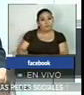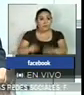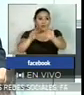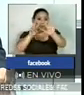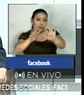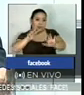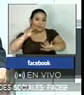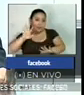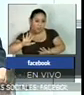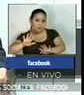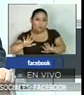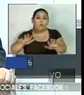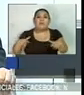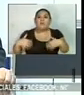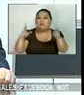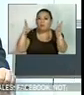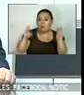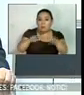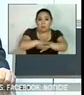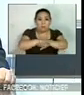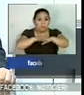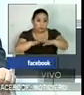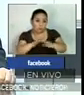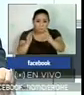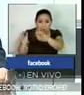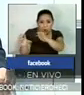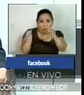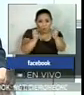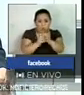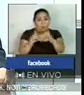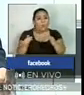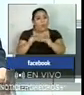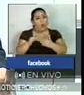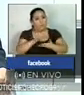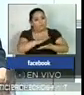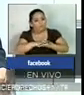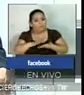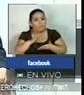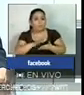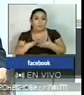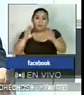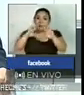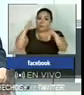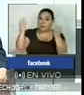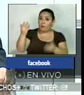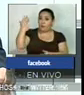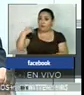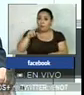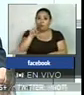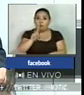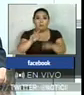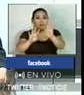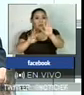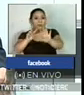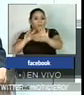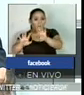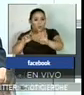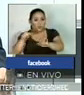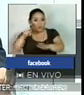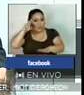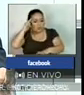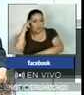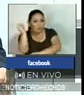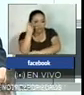segunda guerra mundial que se recupere el espíritu de 1945 para luchar contra la pandemia que pone a prueba